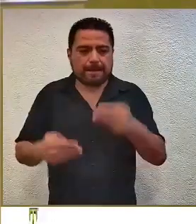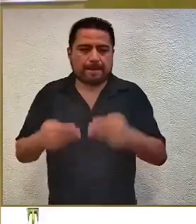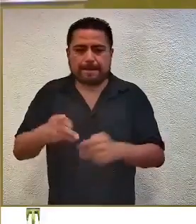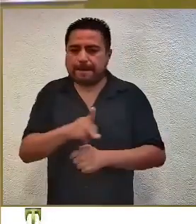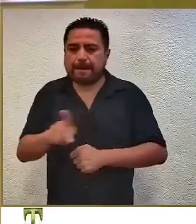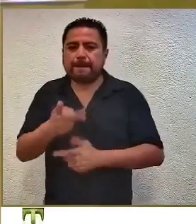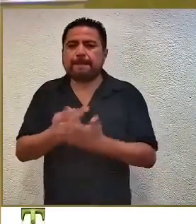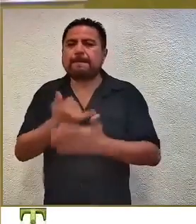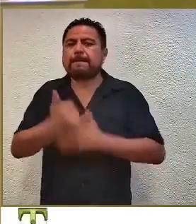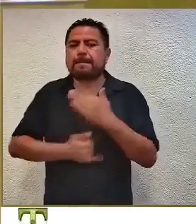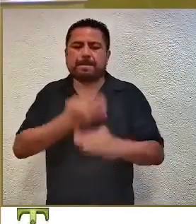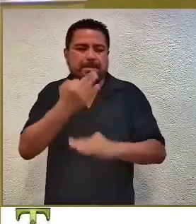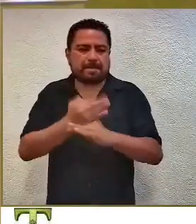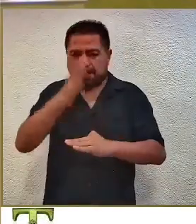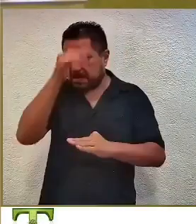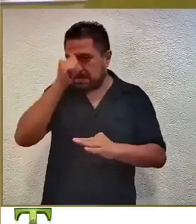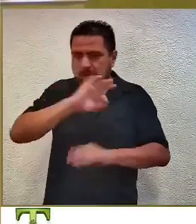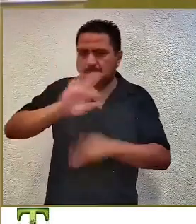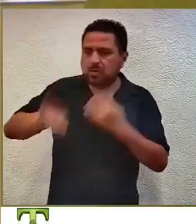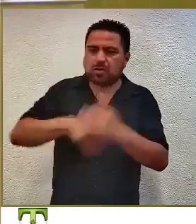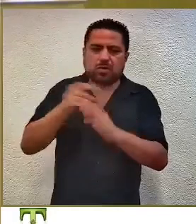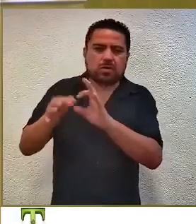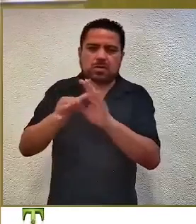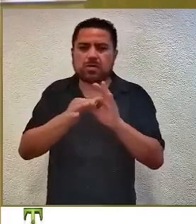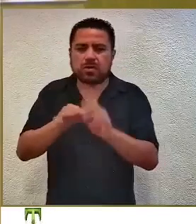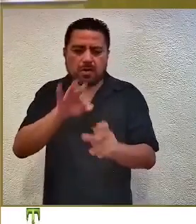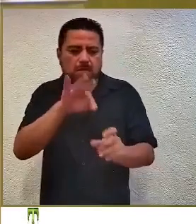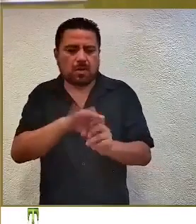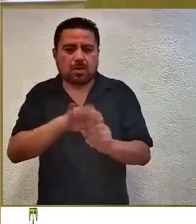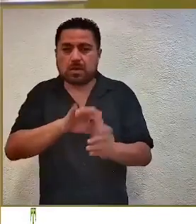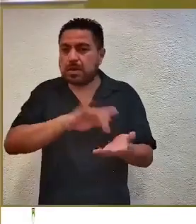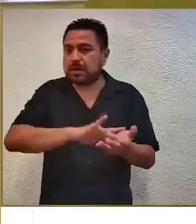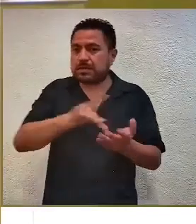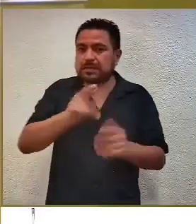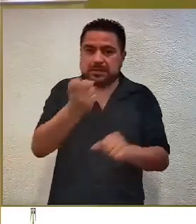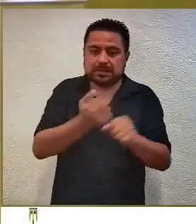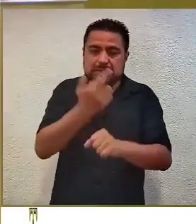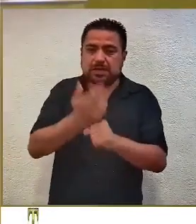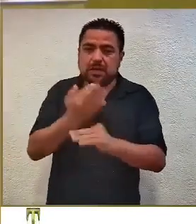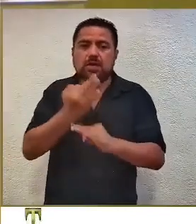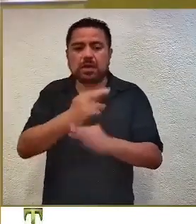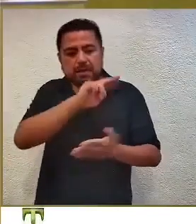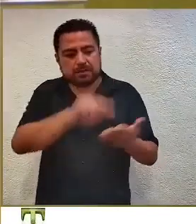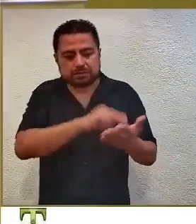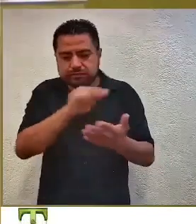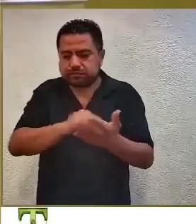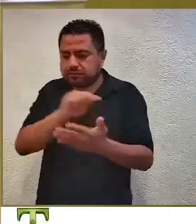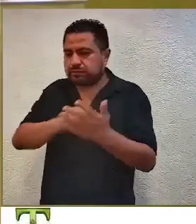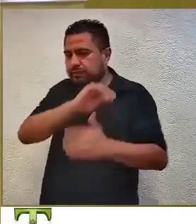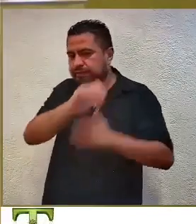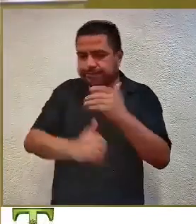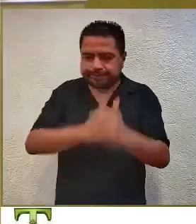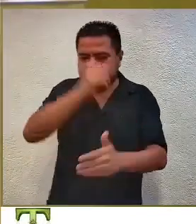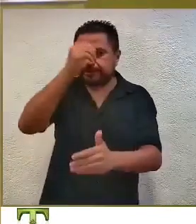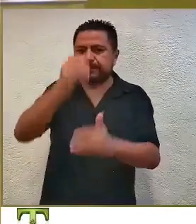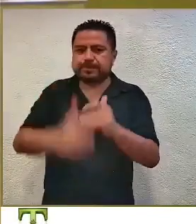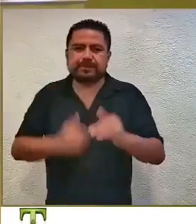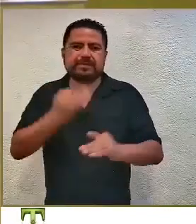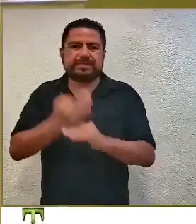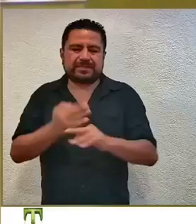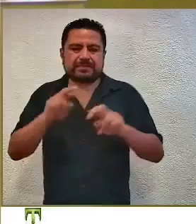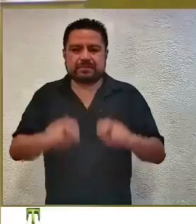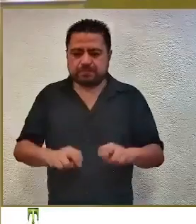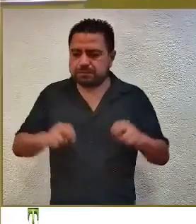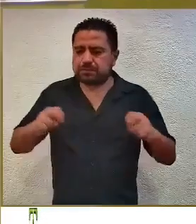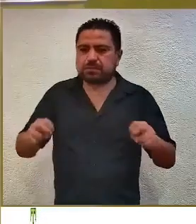El proyecto de resolución fue aprobado por unanimidad de votos. Gracias, secretario. Sírvase recabar las firmas a la conclusión de la presente